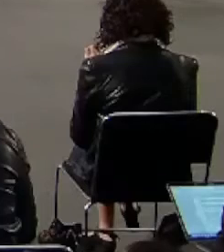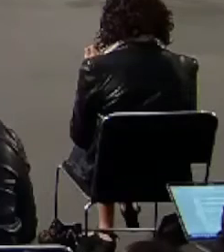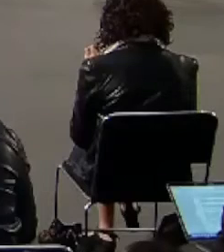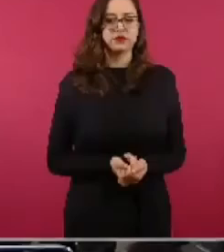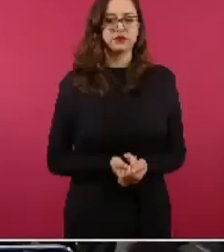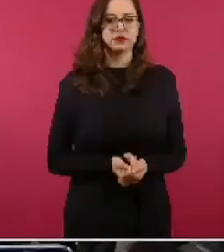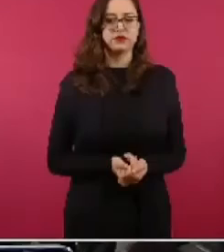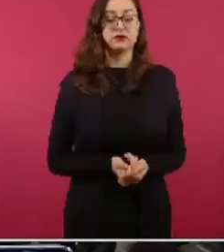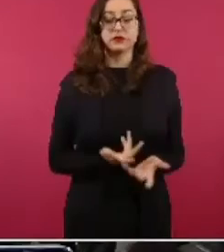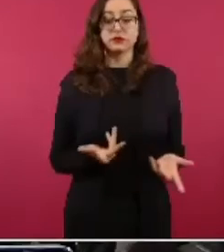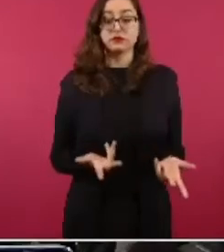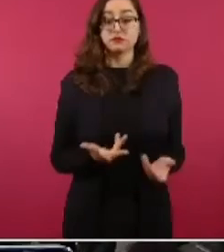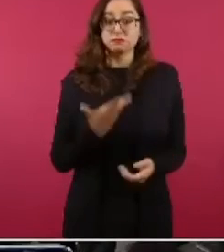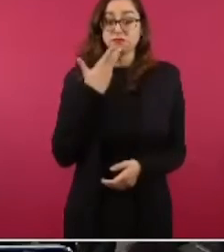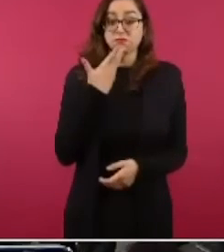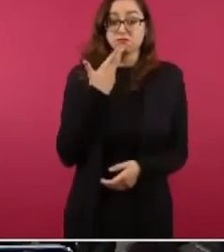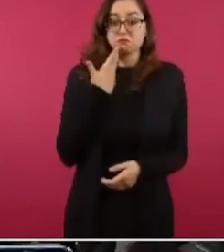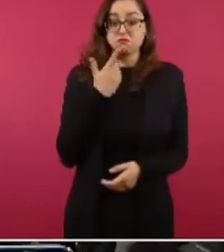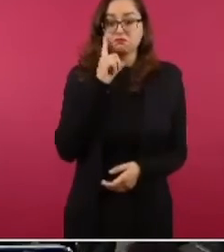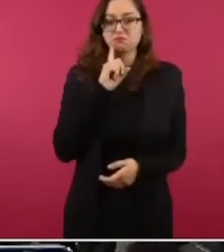no puedo,